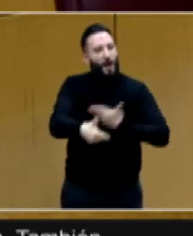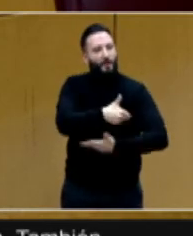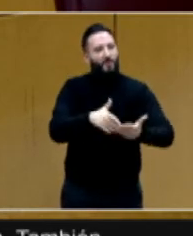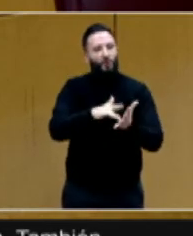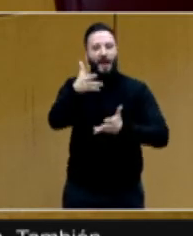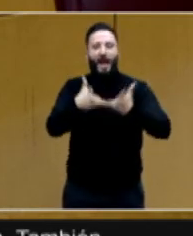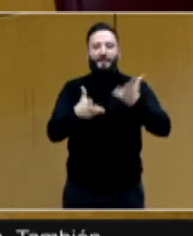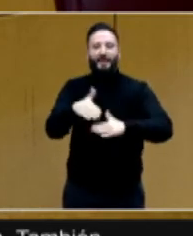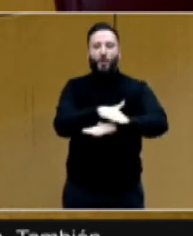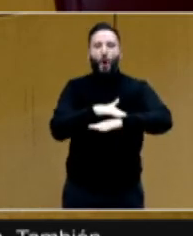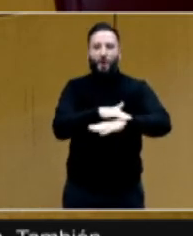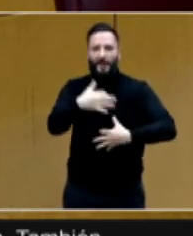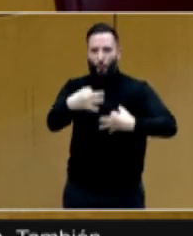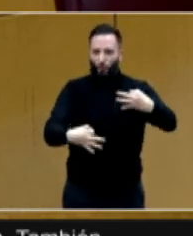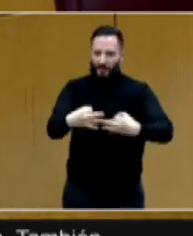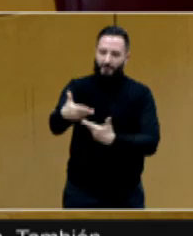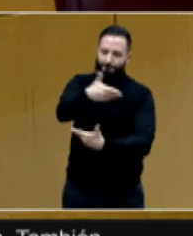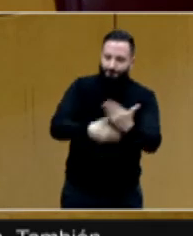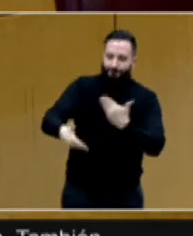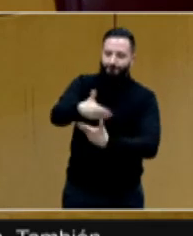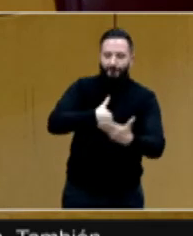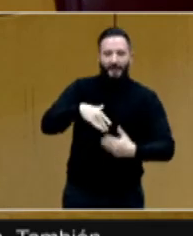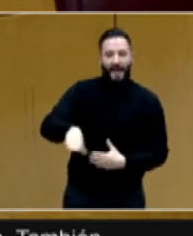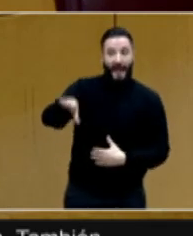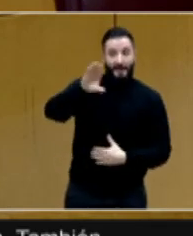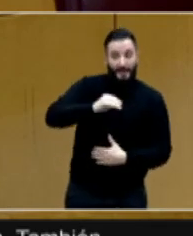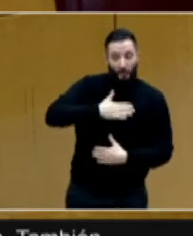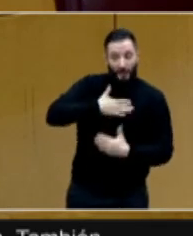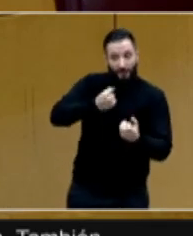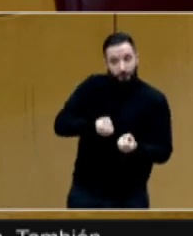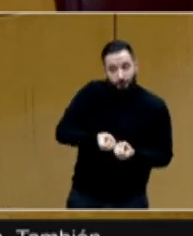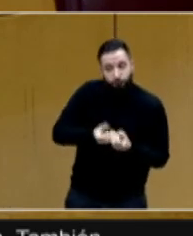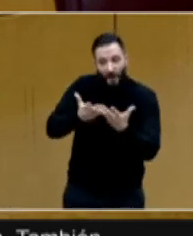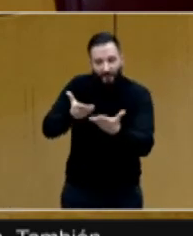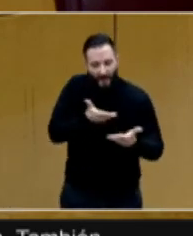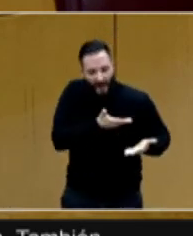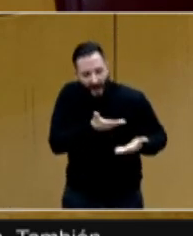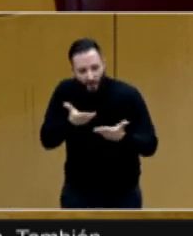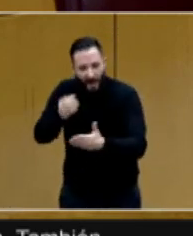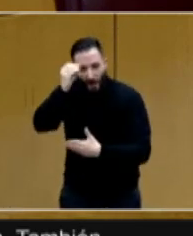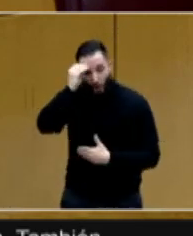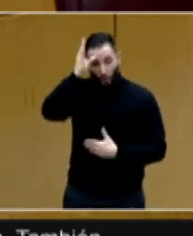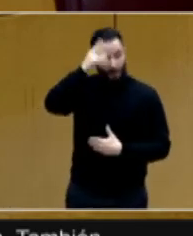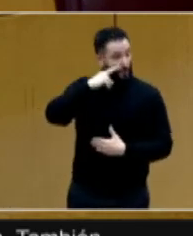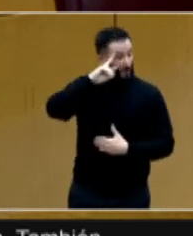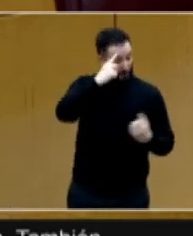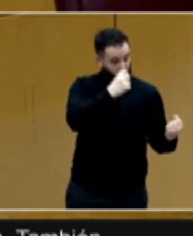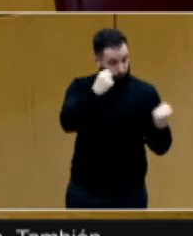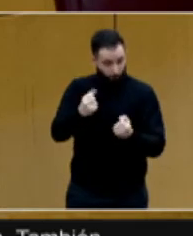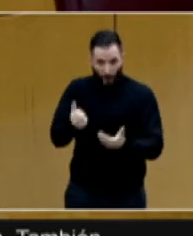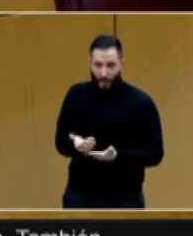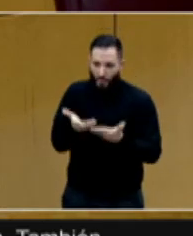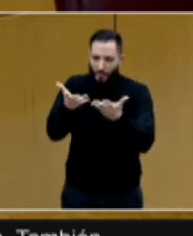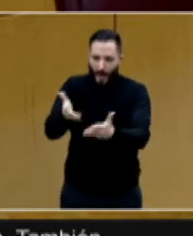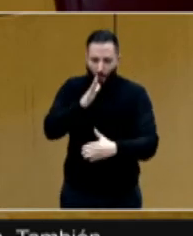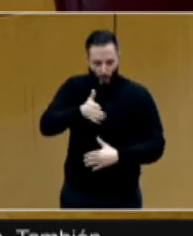administración de Justicia entendiendo que podemos informar auxiliar y aportar conocimiento experto porque somos